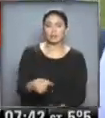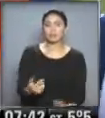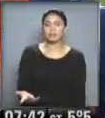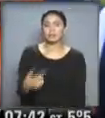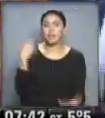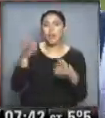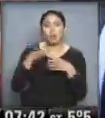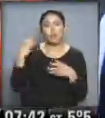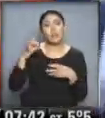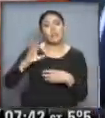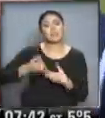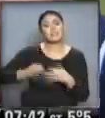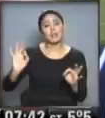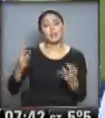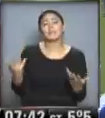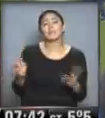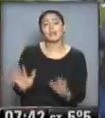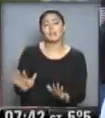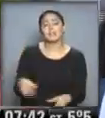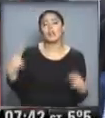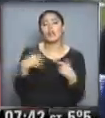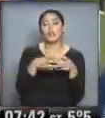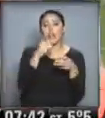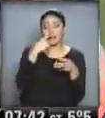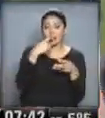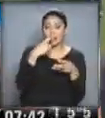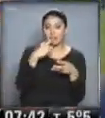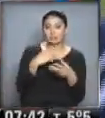este grupo se merecía salvarse, pero bueno, es así. Jugamos con River.